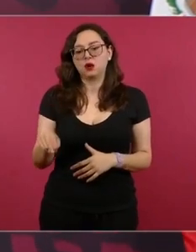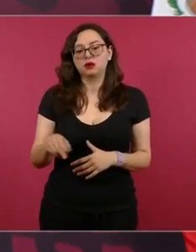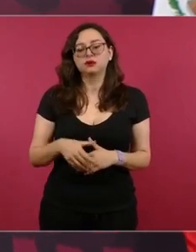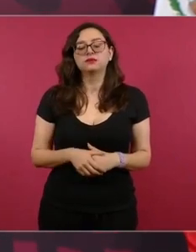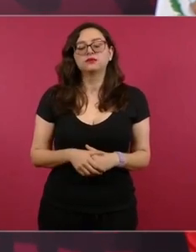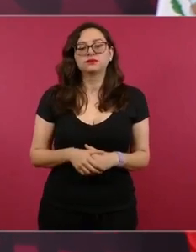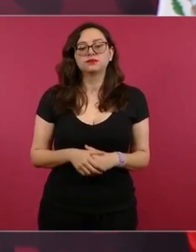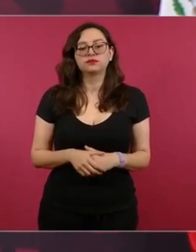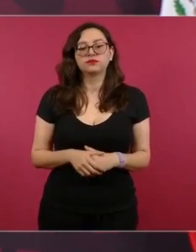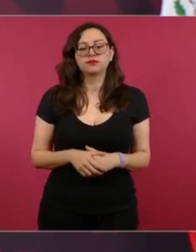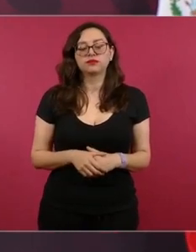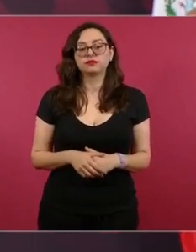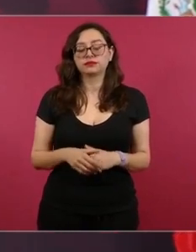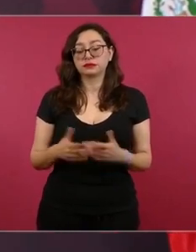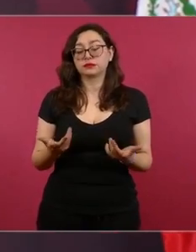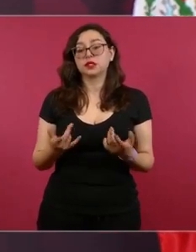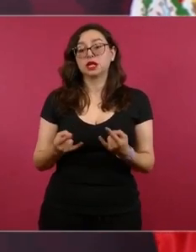que se llamaba